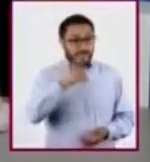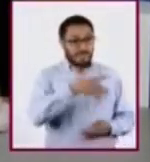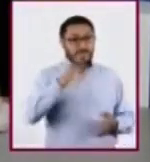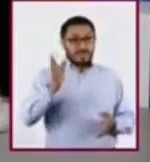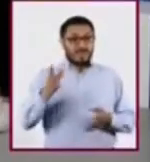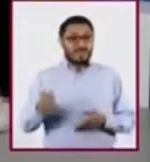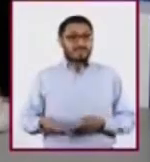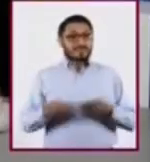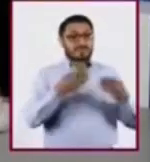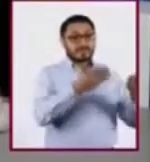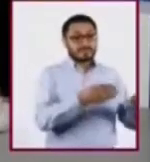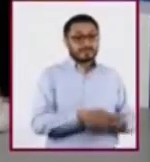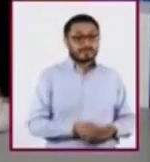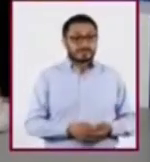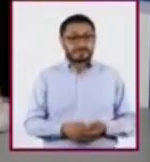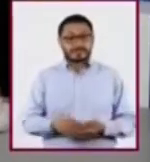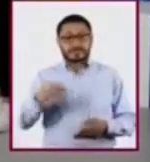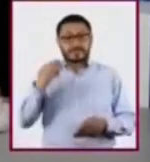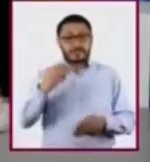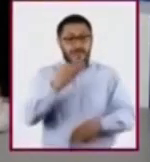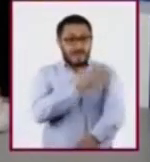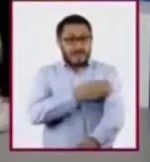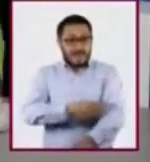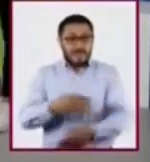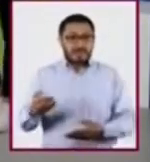dar. Aquí está uno de madera.